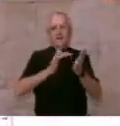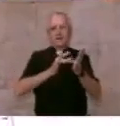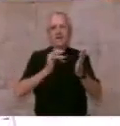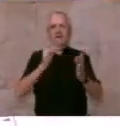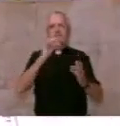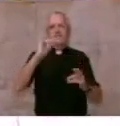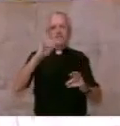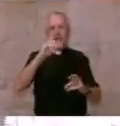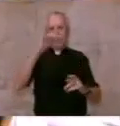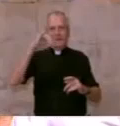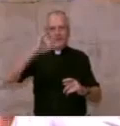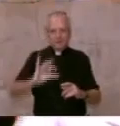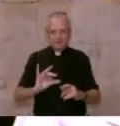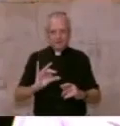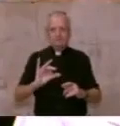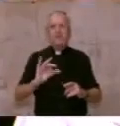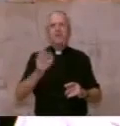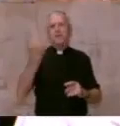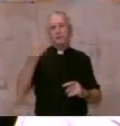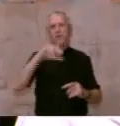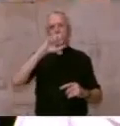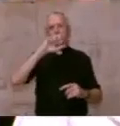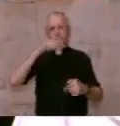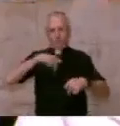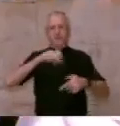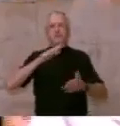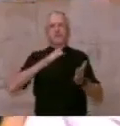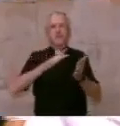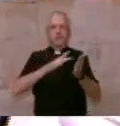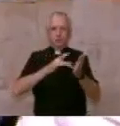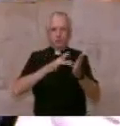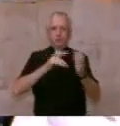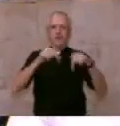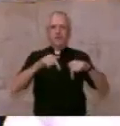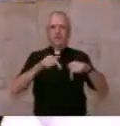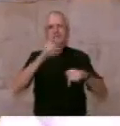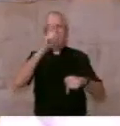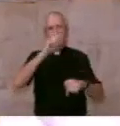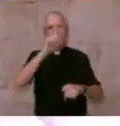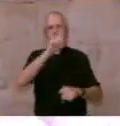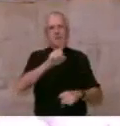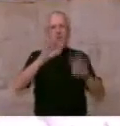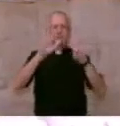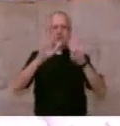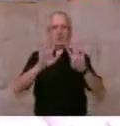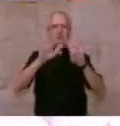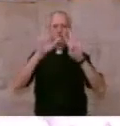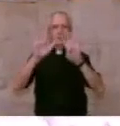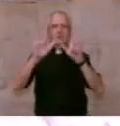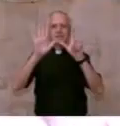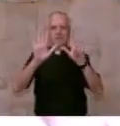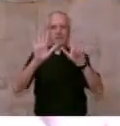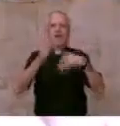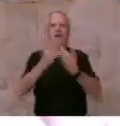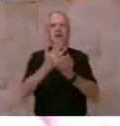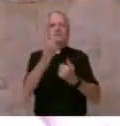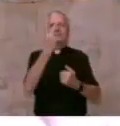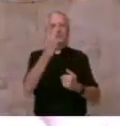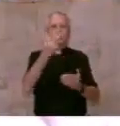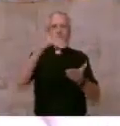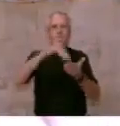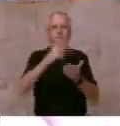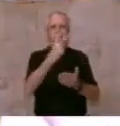Javier Salinas y Viñals, que también fue obispo de Tortosa desde 1997 al 2021.